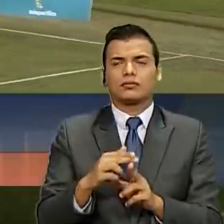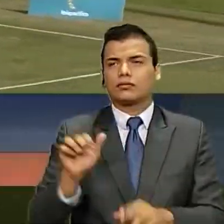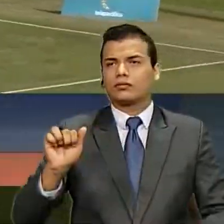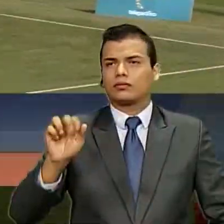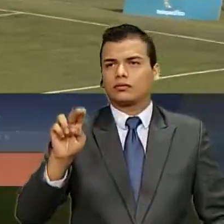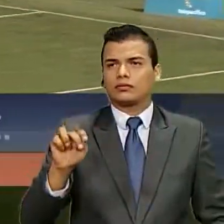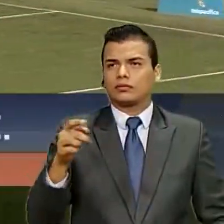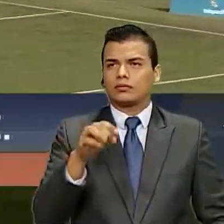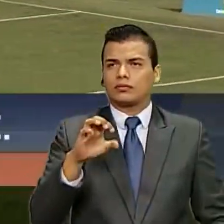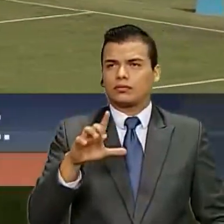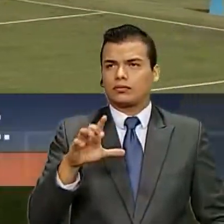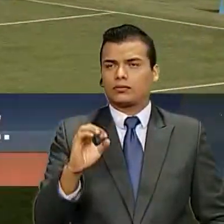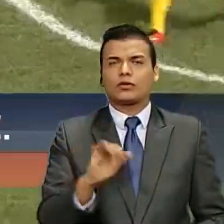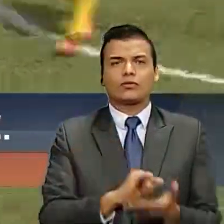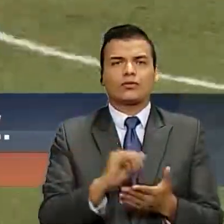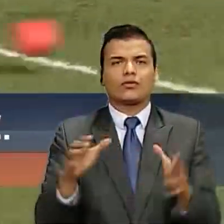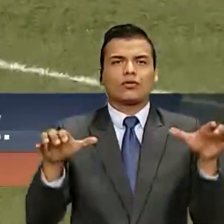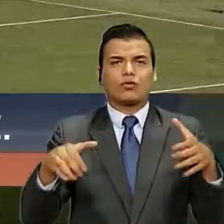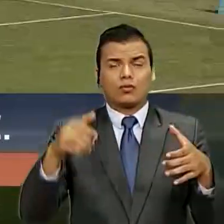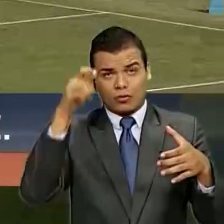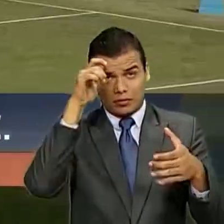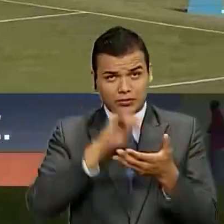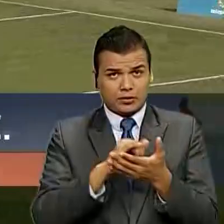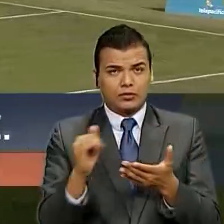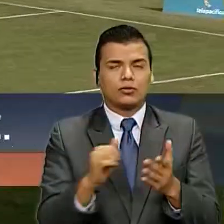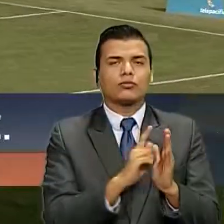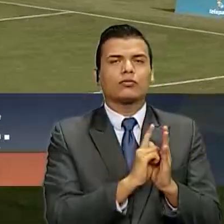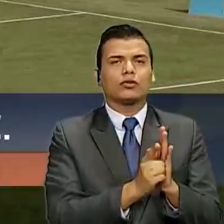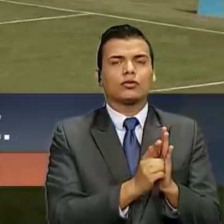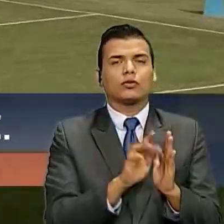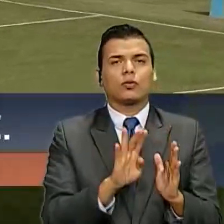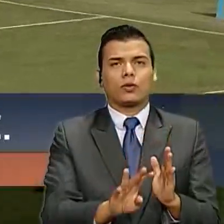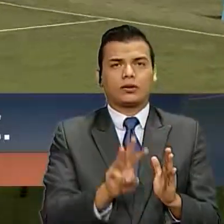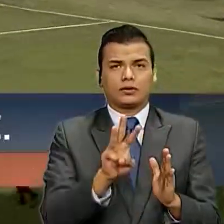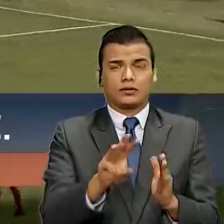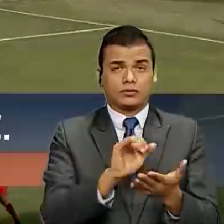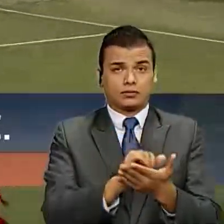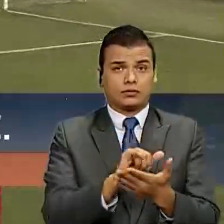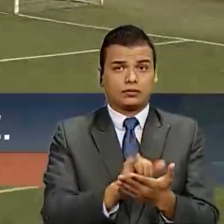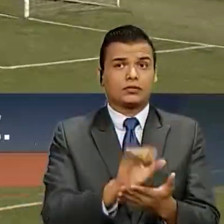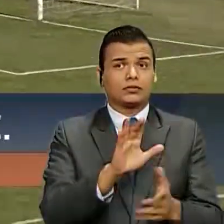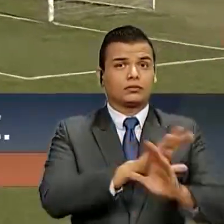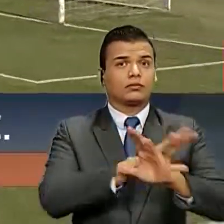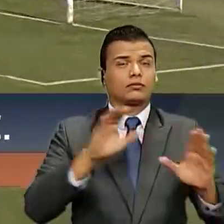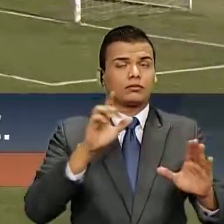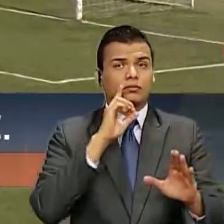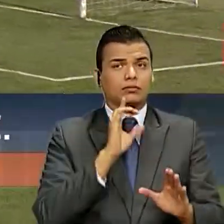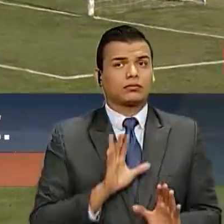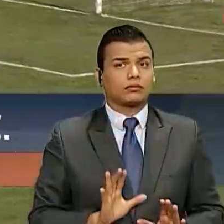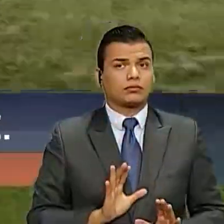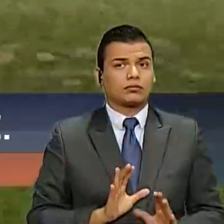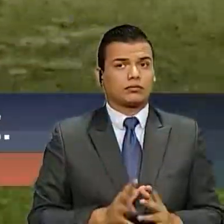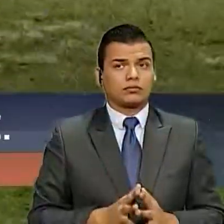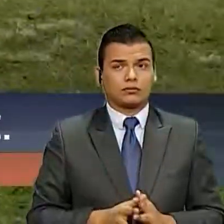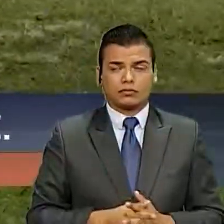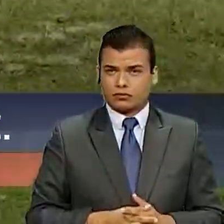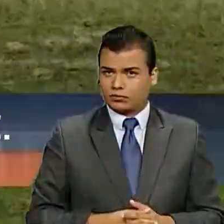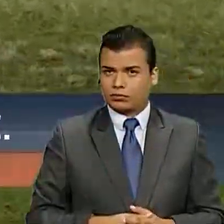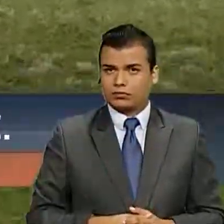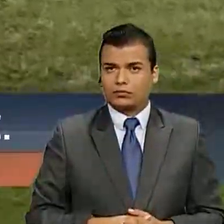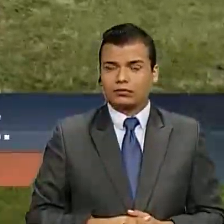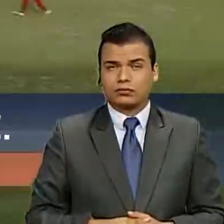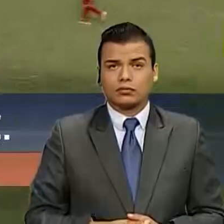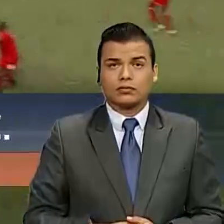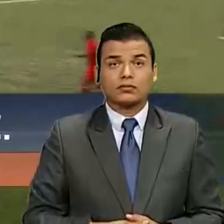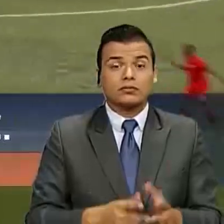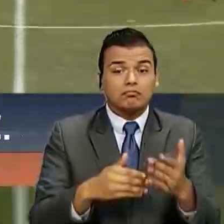los Escarlatas a los 43 minutos del primer tiempo, quien caza un rebote en el área y define con zurda. A pocos minutos